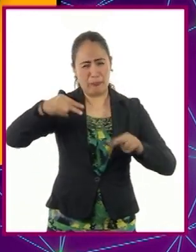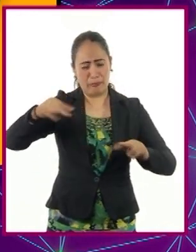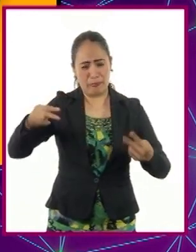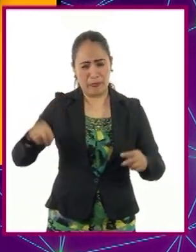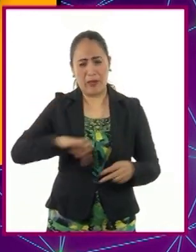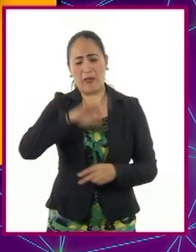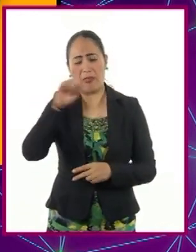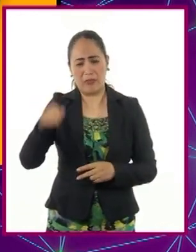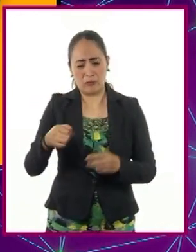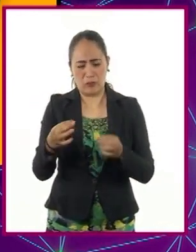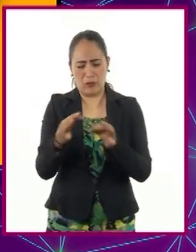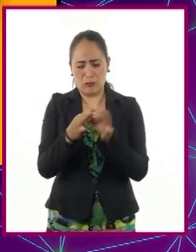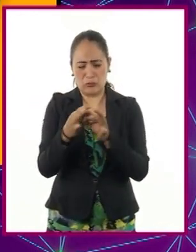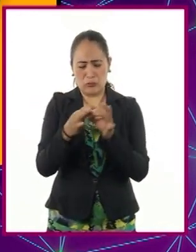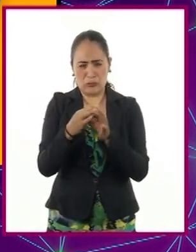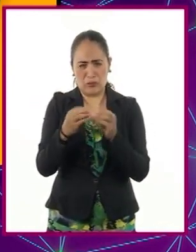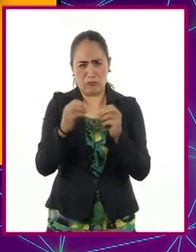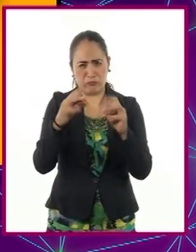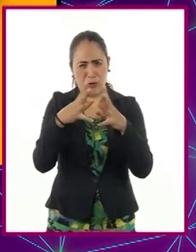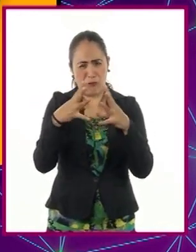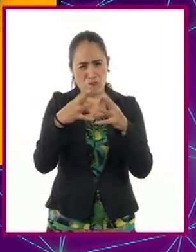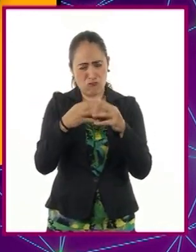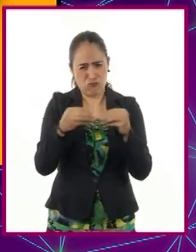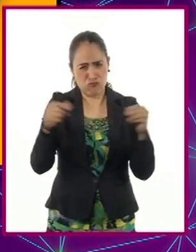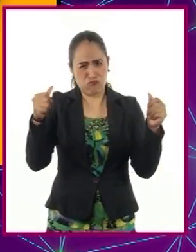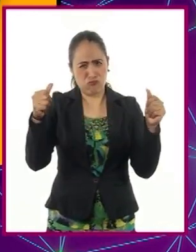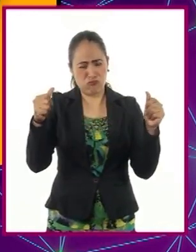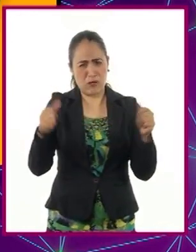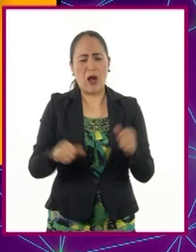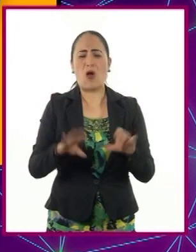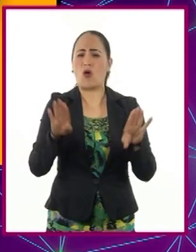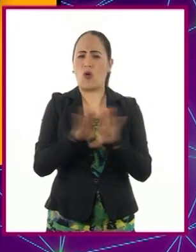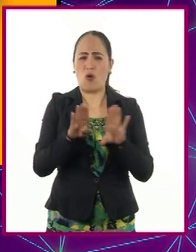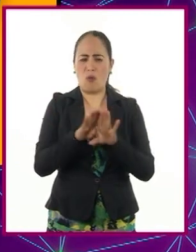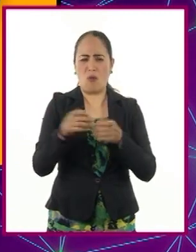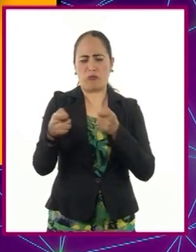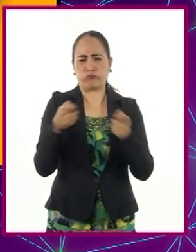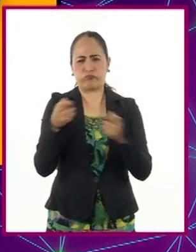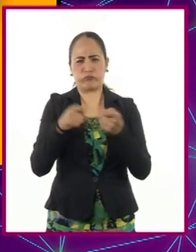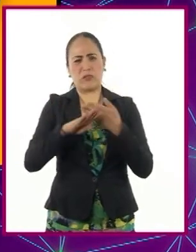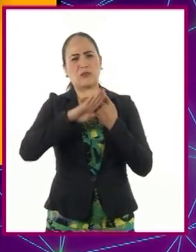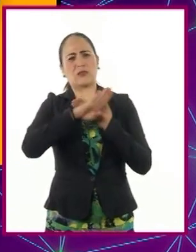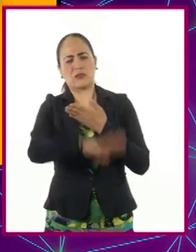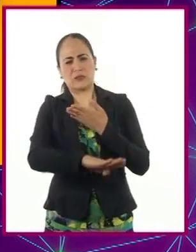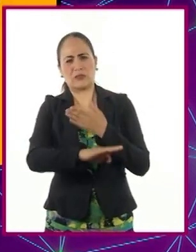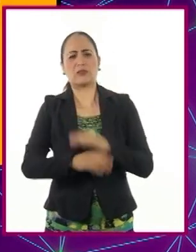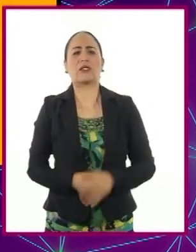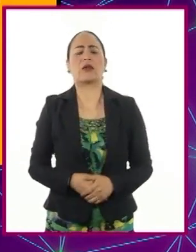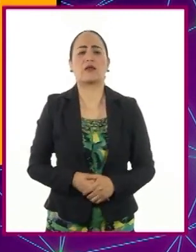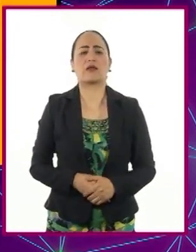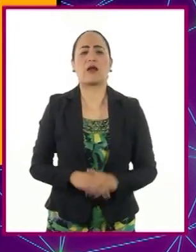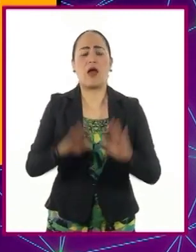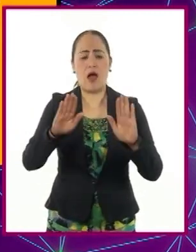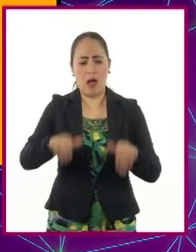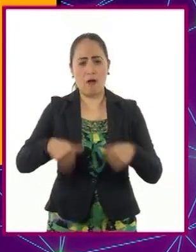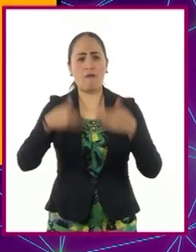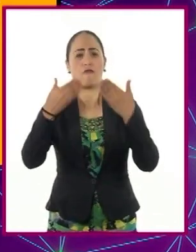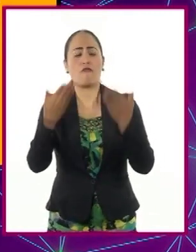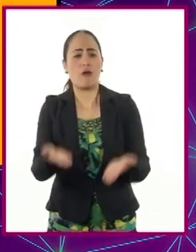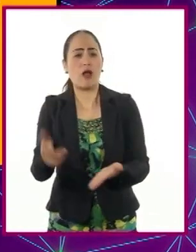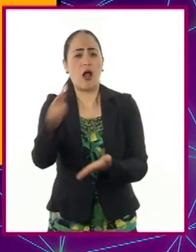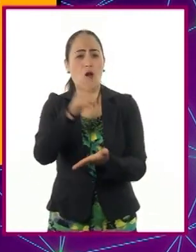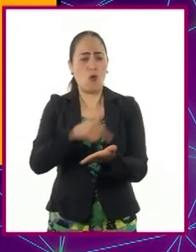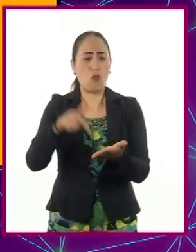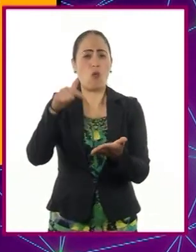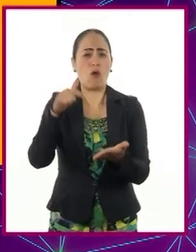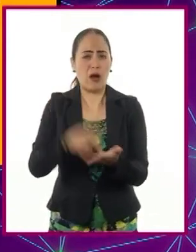muerte celular. Una manera de contrarrestar los efectos nocivos de estas sustancias es evitar hacer ejercicio en espacios abiertos